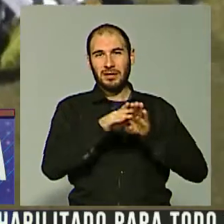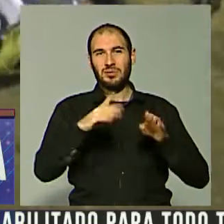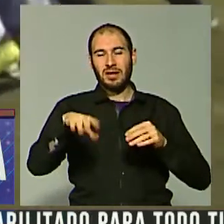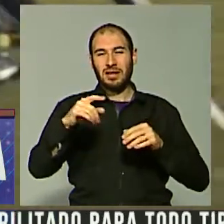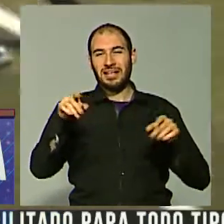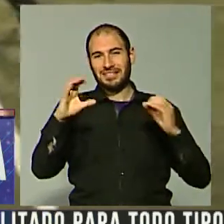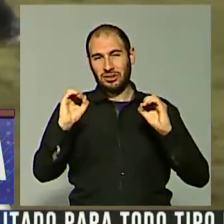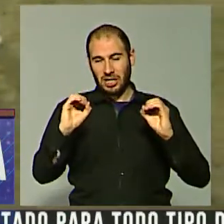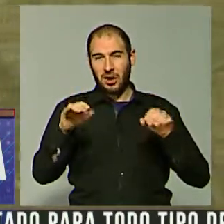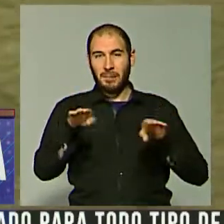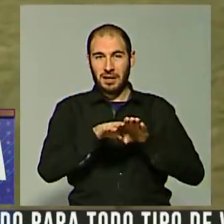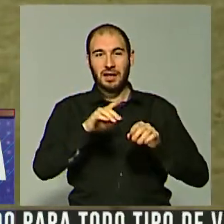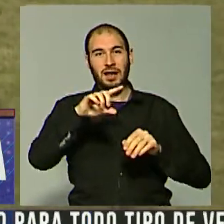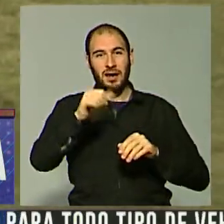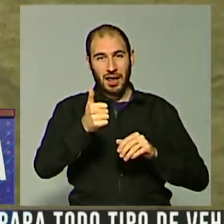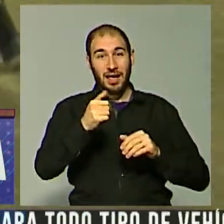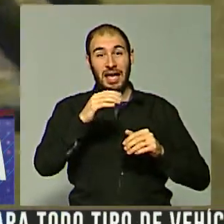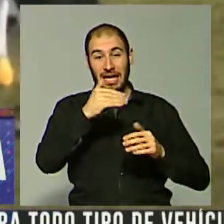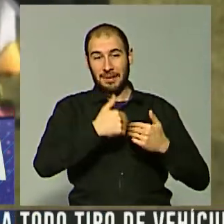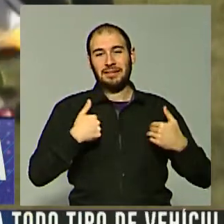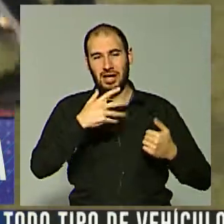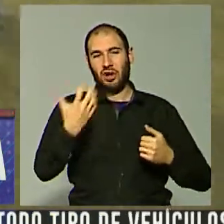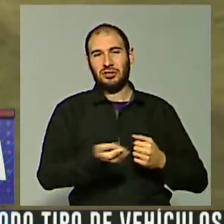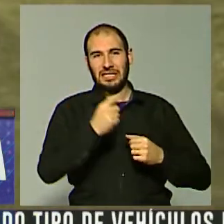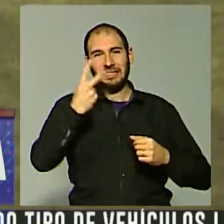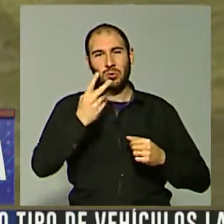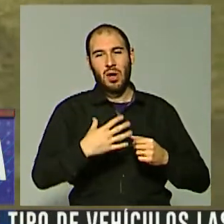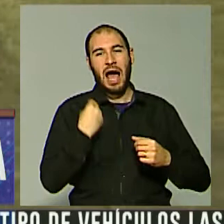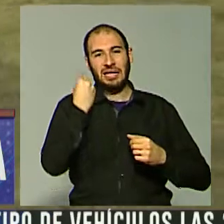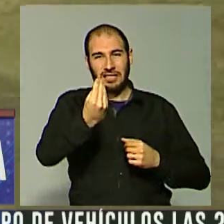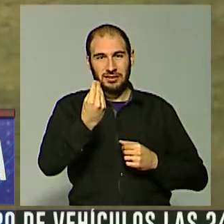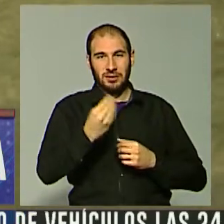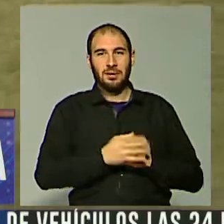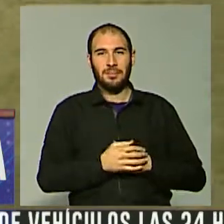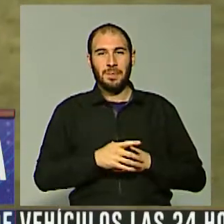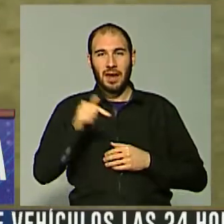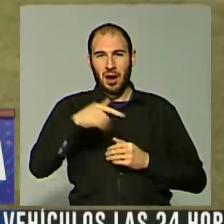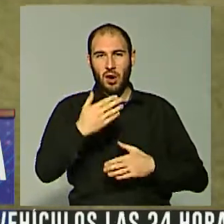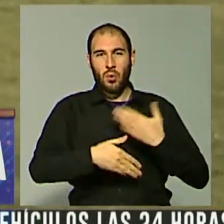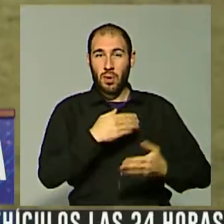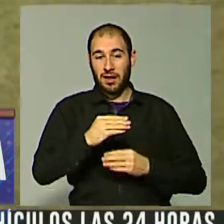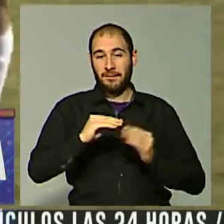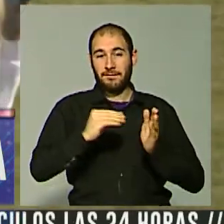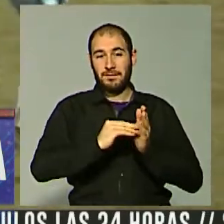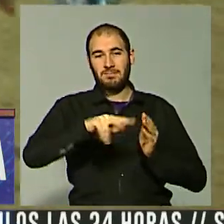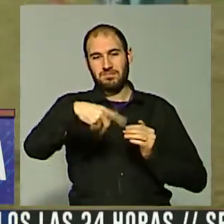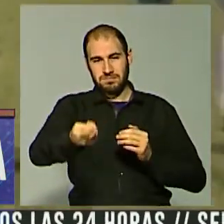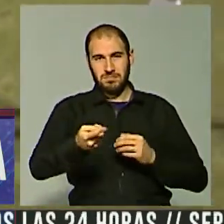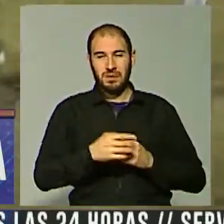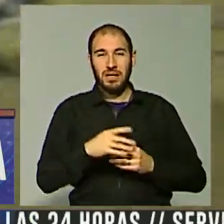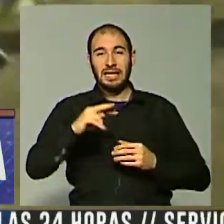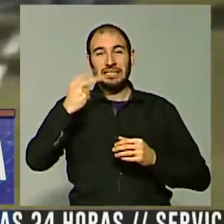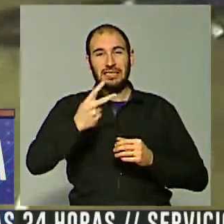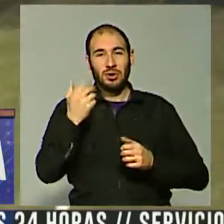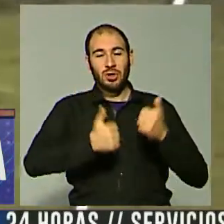Ramallo 0-0 con un triunfo. Gimnasia se quedaba con el segundo de los ascensos. Y ahora va a jugar a partir de la próxima temporada en la